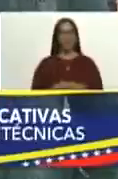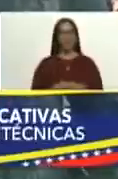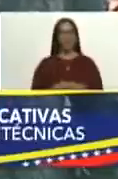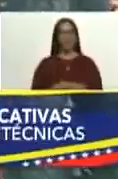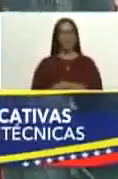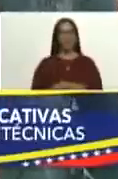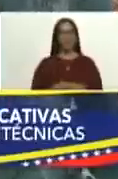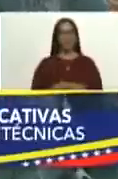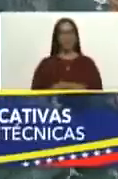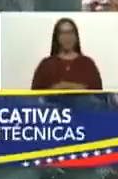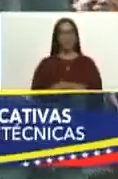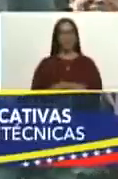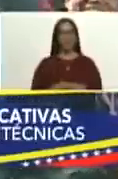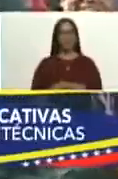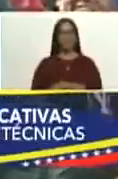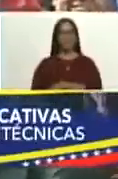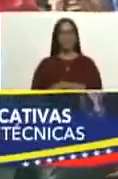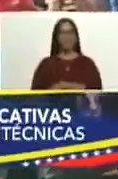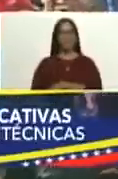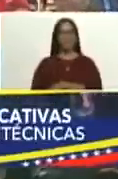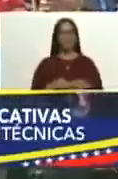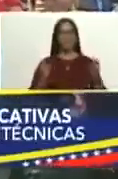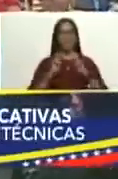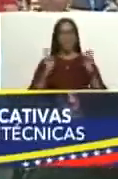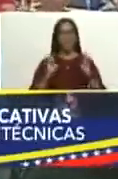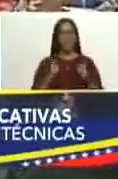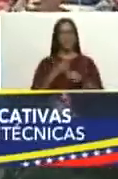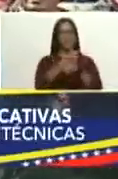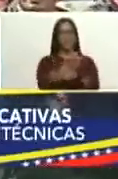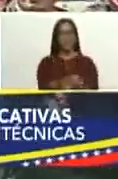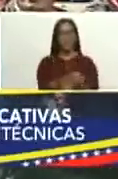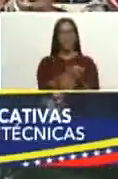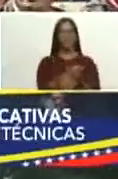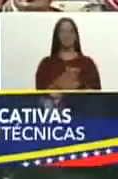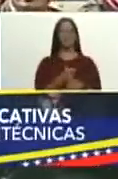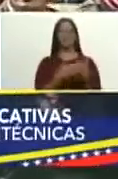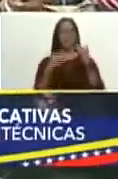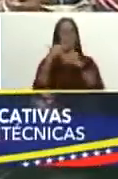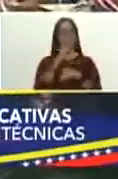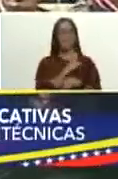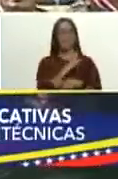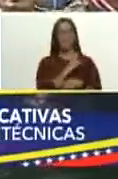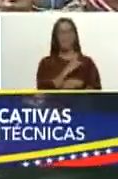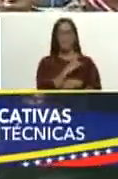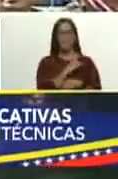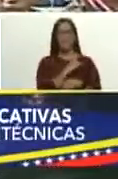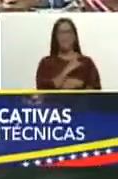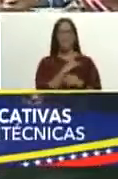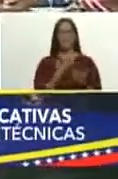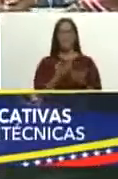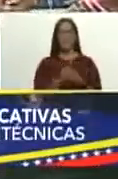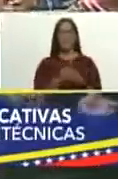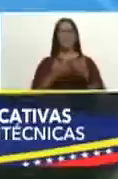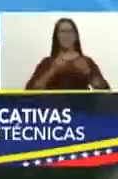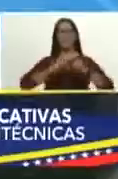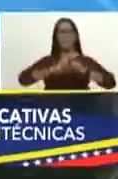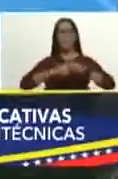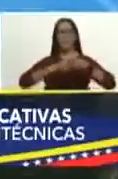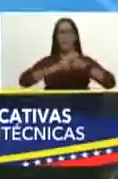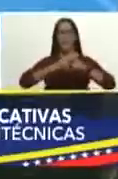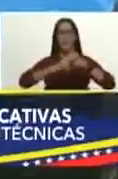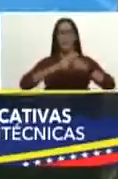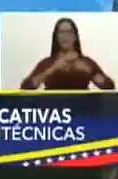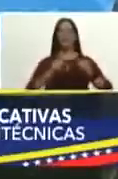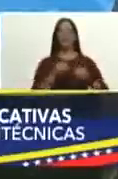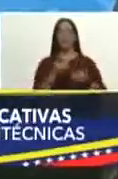nosotros le entregamos el título de técnico superior universitario en mecánica, y comparte con nosotros